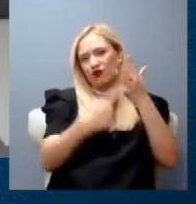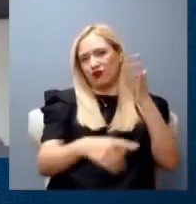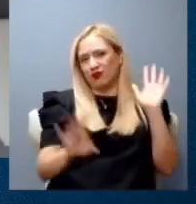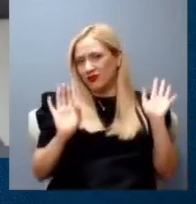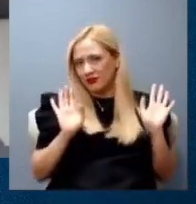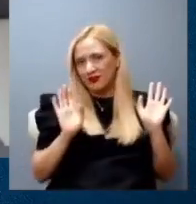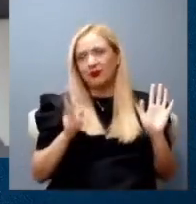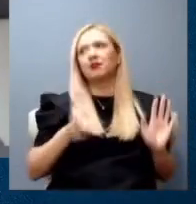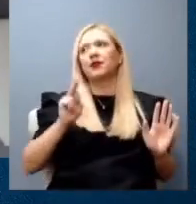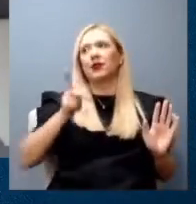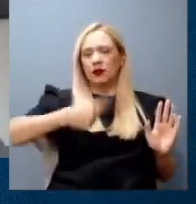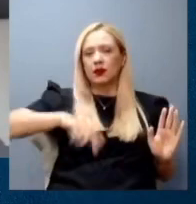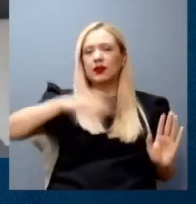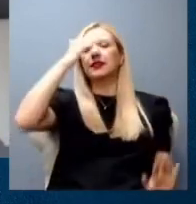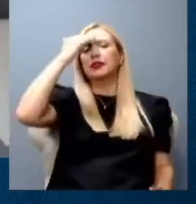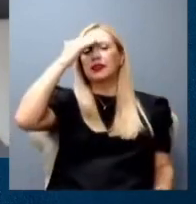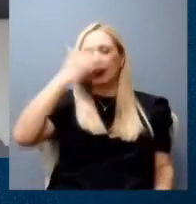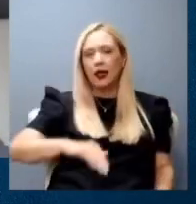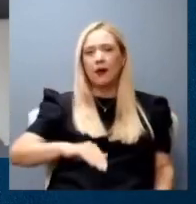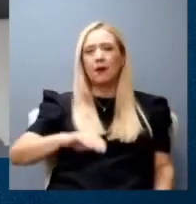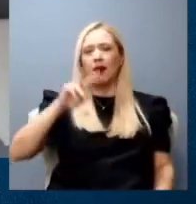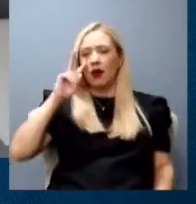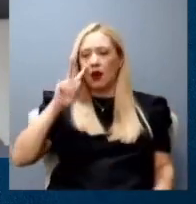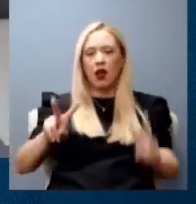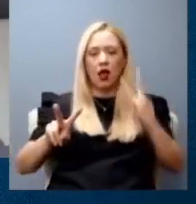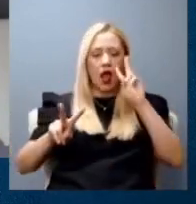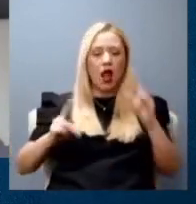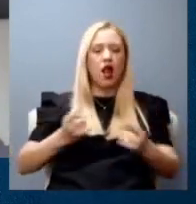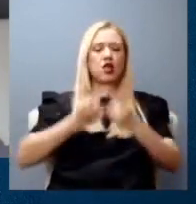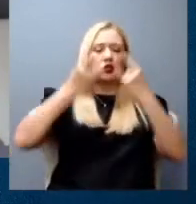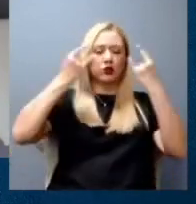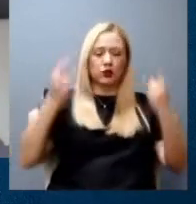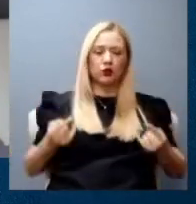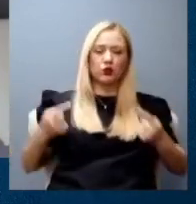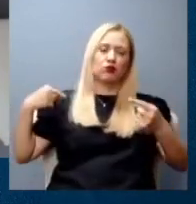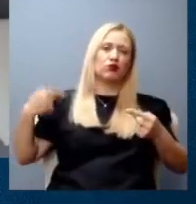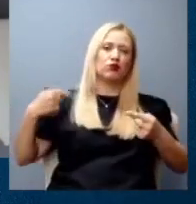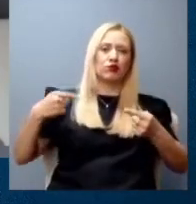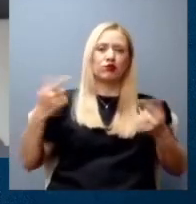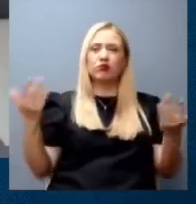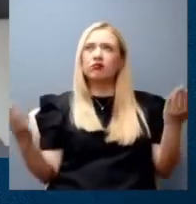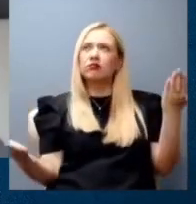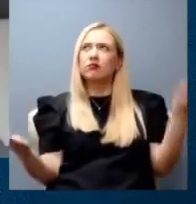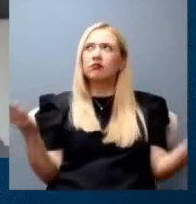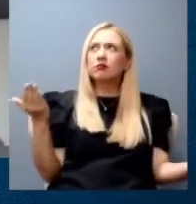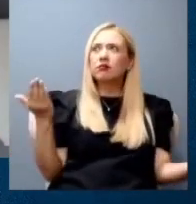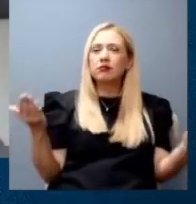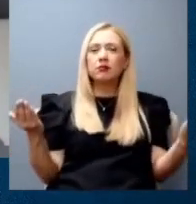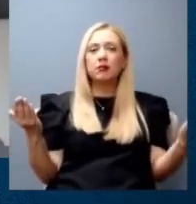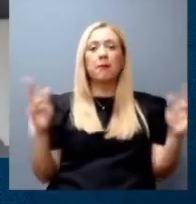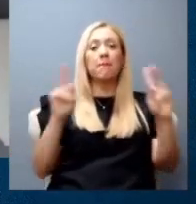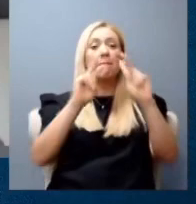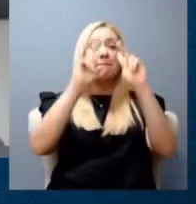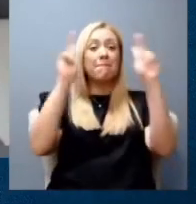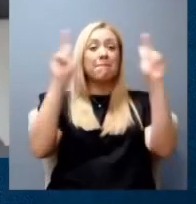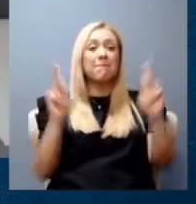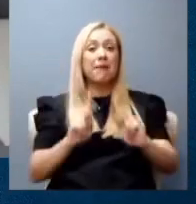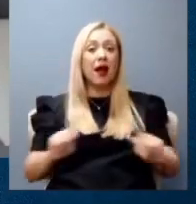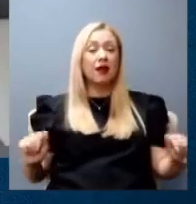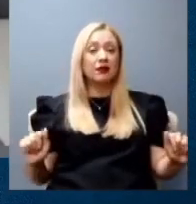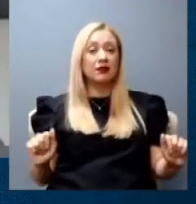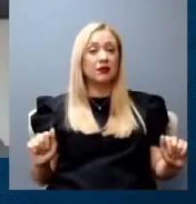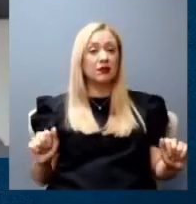sabemos es que, y nos lo ha enseñado la experiencia y la experiencia comparada, la paz no es